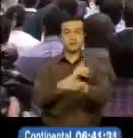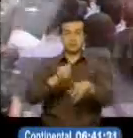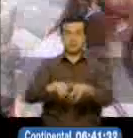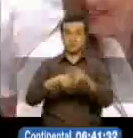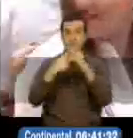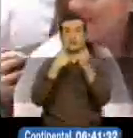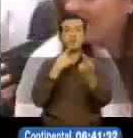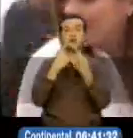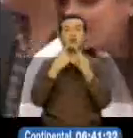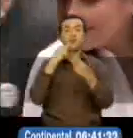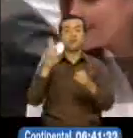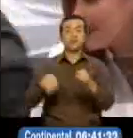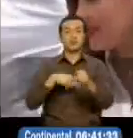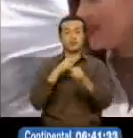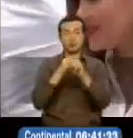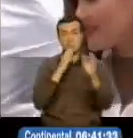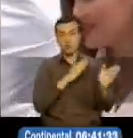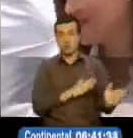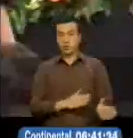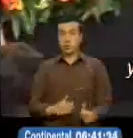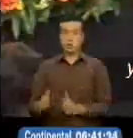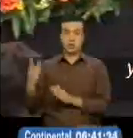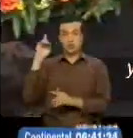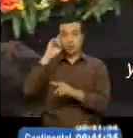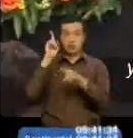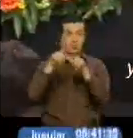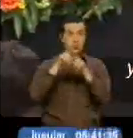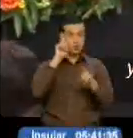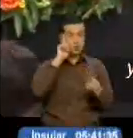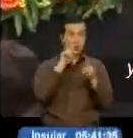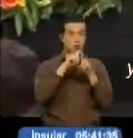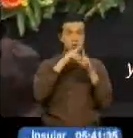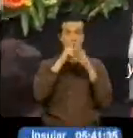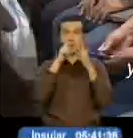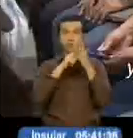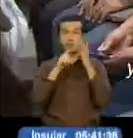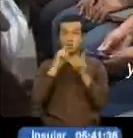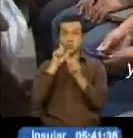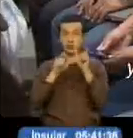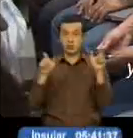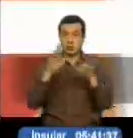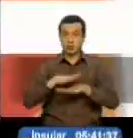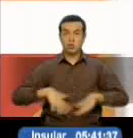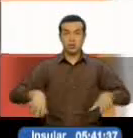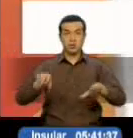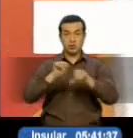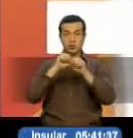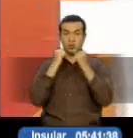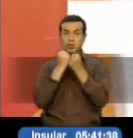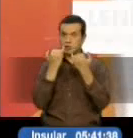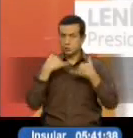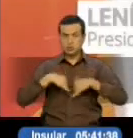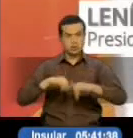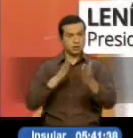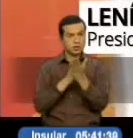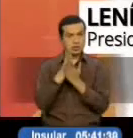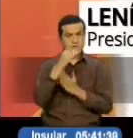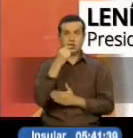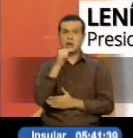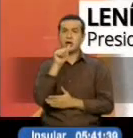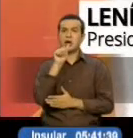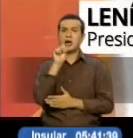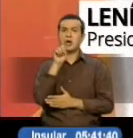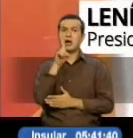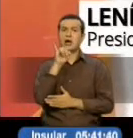diálogo nacional con el cual se espera alcanzar importantes consensos con los distintos actores de la sociedad. Sigamos el camino de Gandhi y su